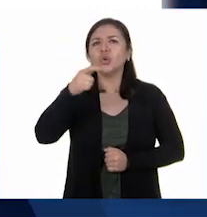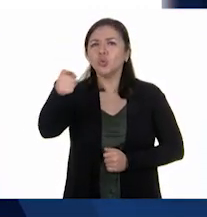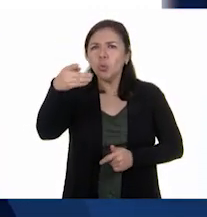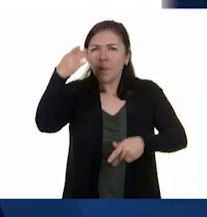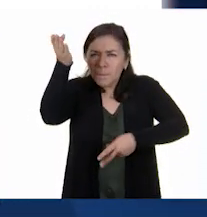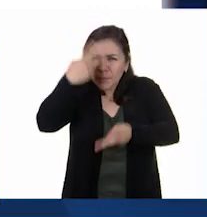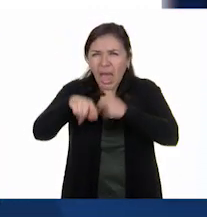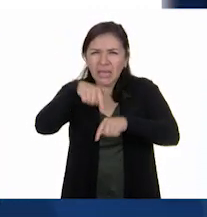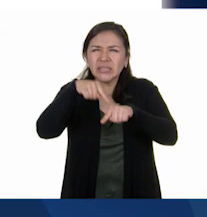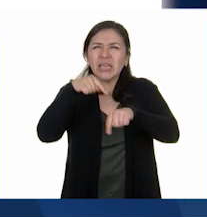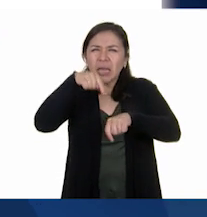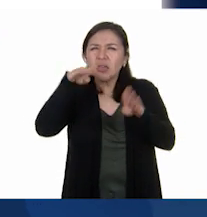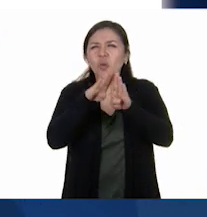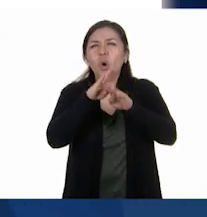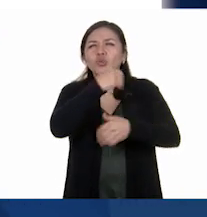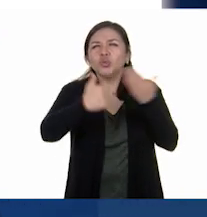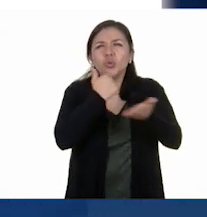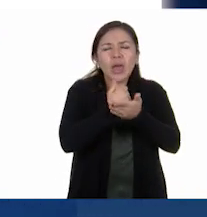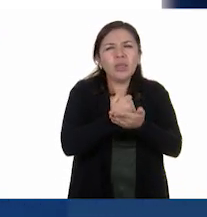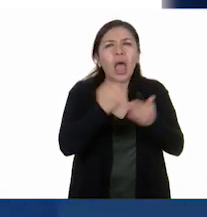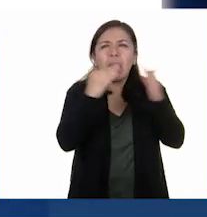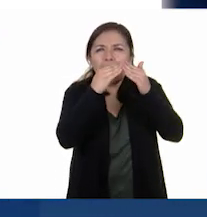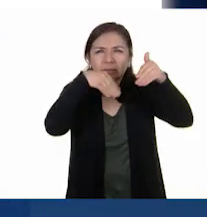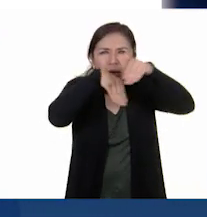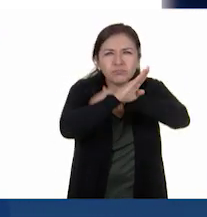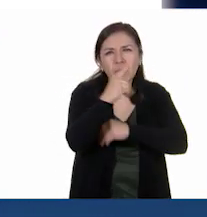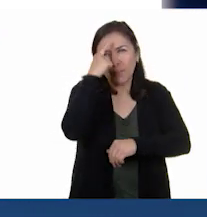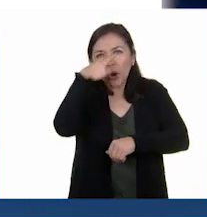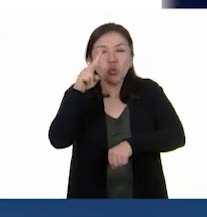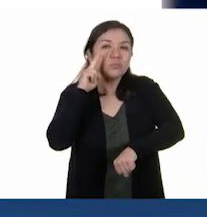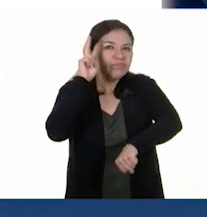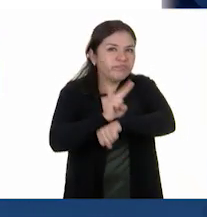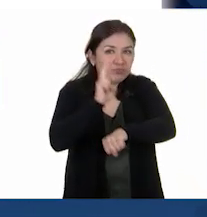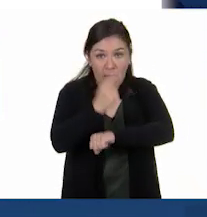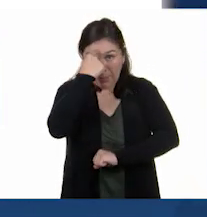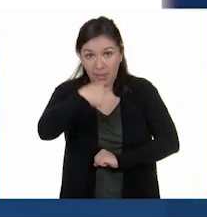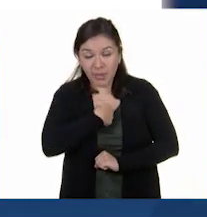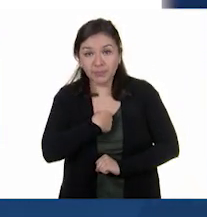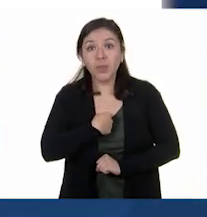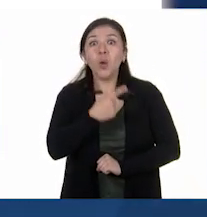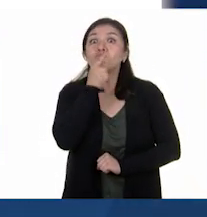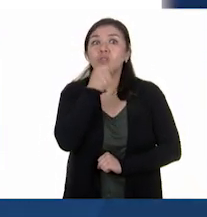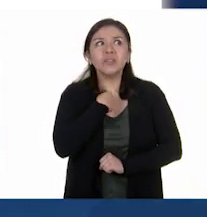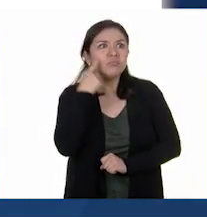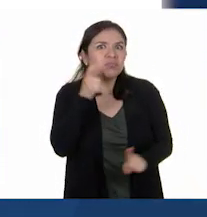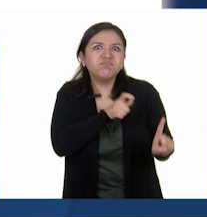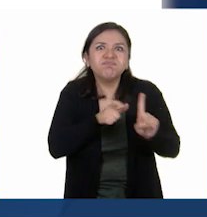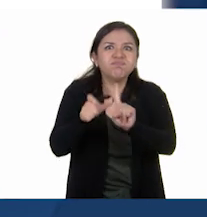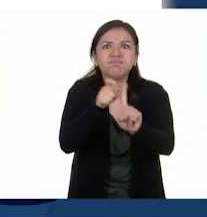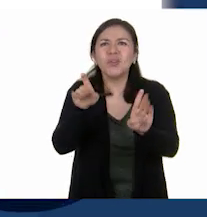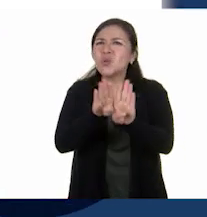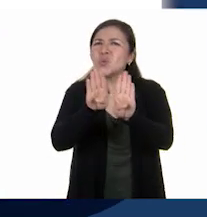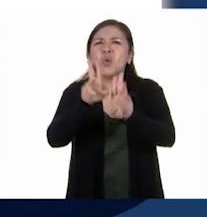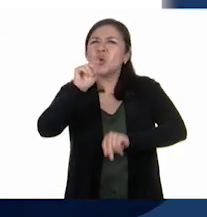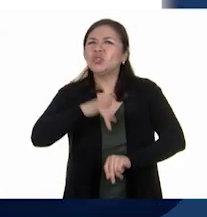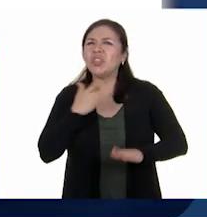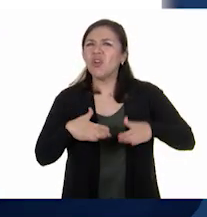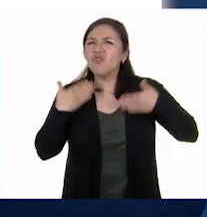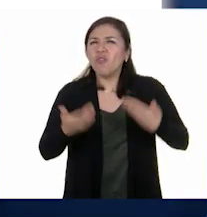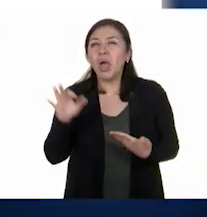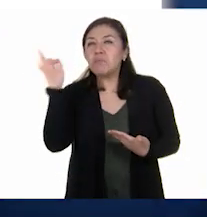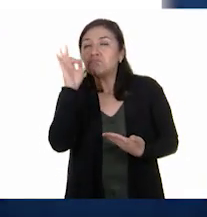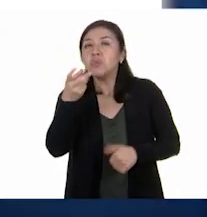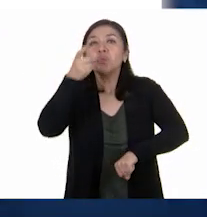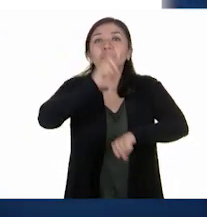gente en alguna casa de la ciudad para que desde allí me cuides. La policía me vigila mucho y desconfía de que cualquier día los enemigos no